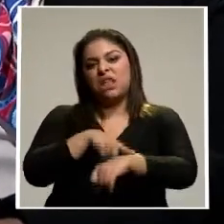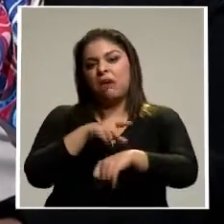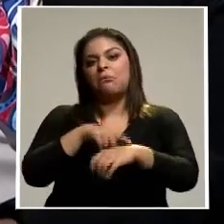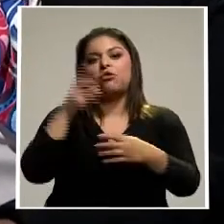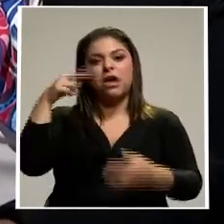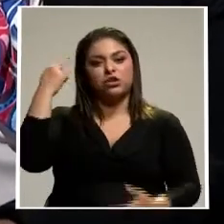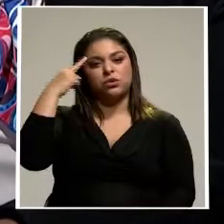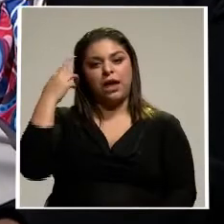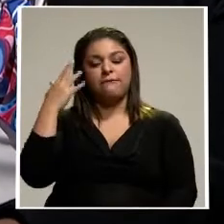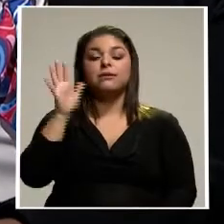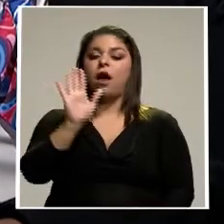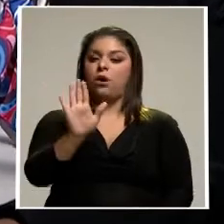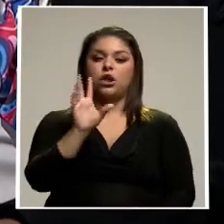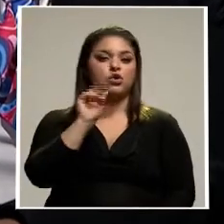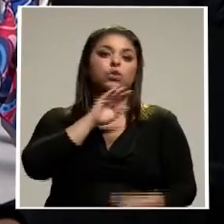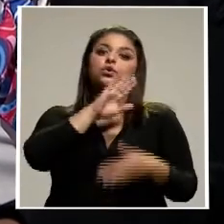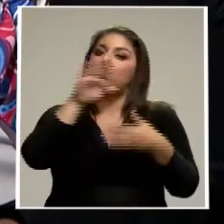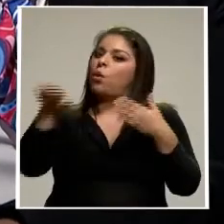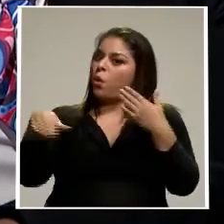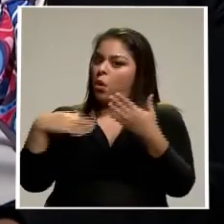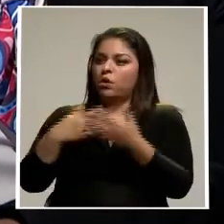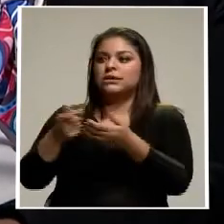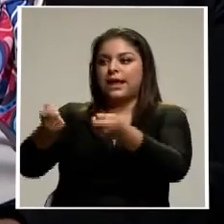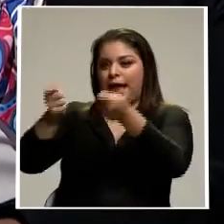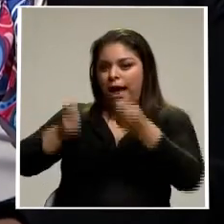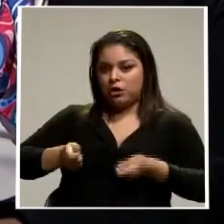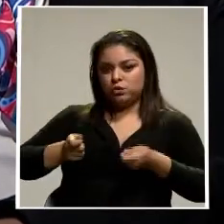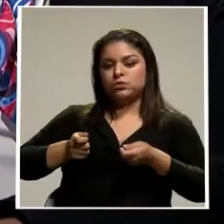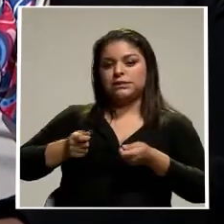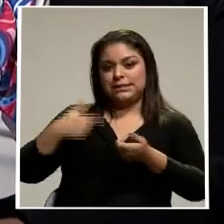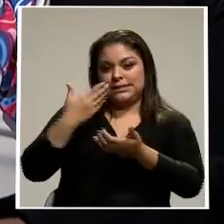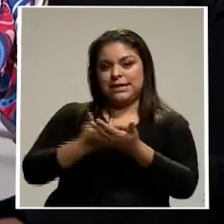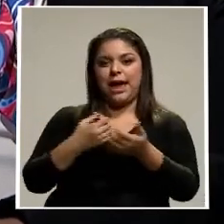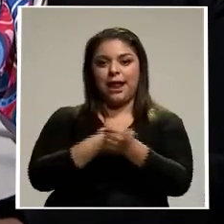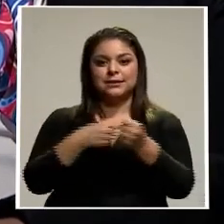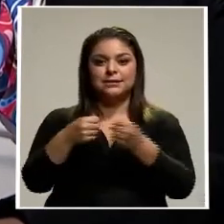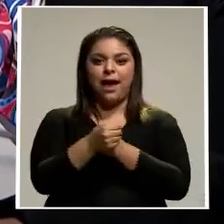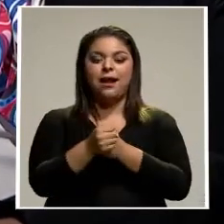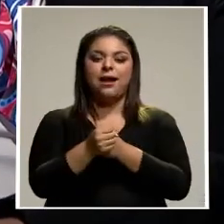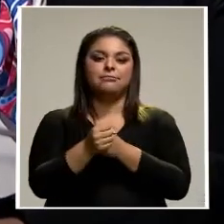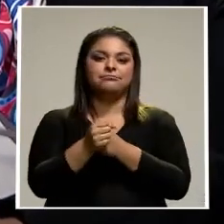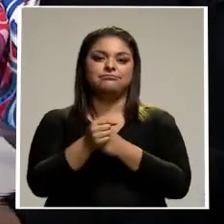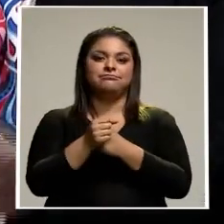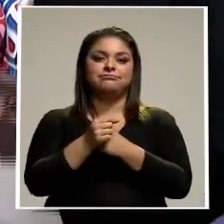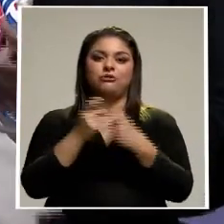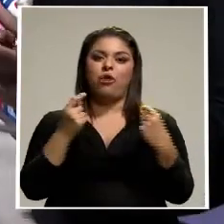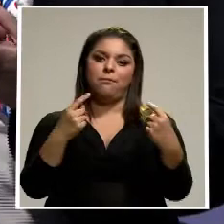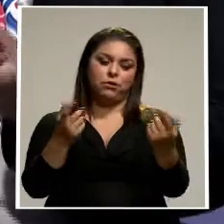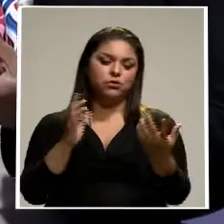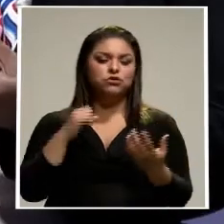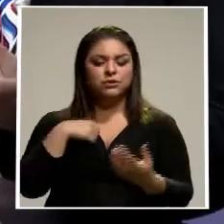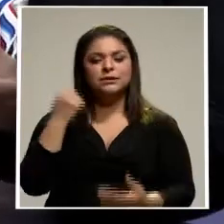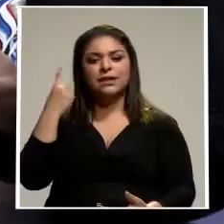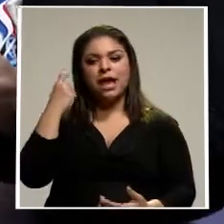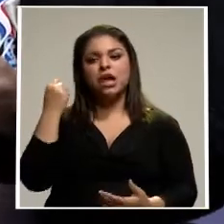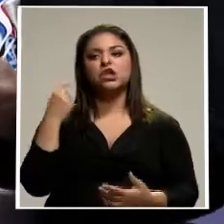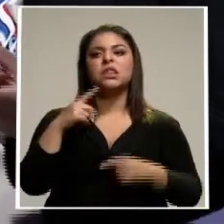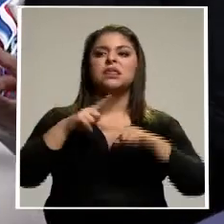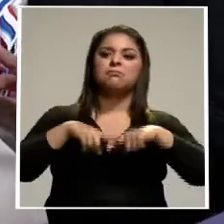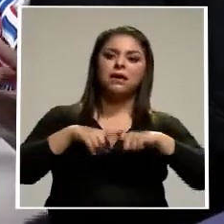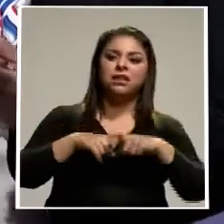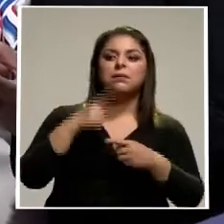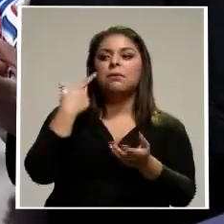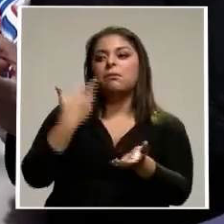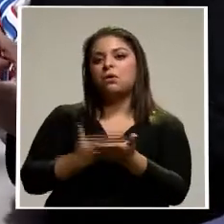no todos los casos que llegan a la sala indudablemente tienen tutela por varias razones, o por factores